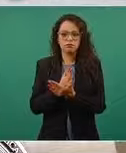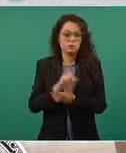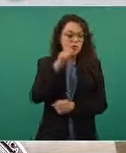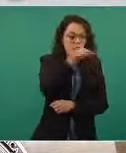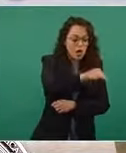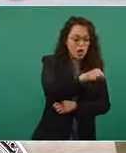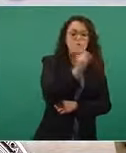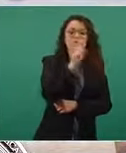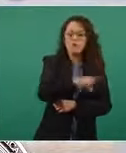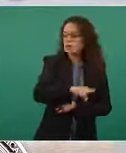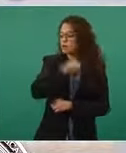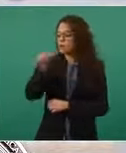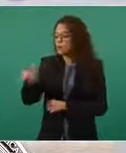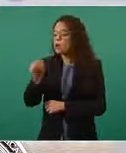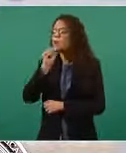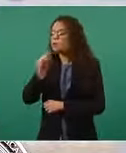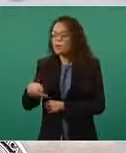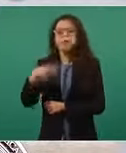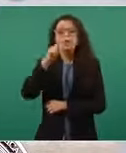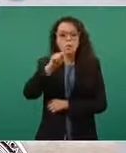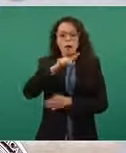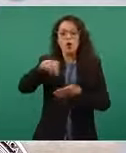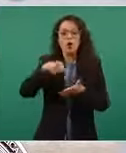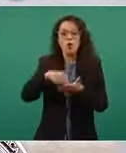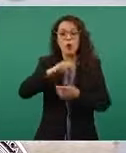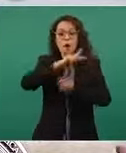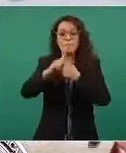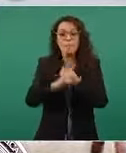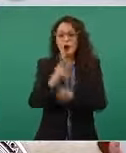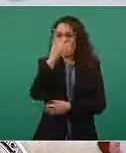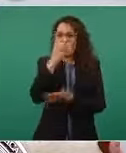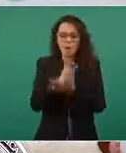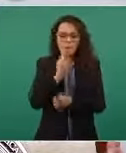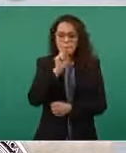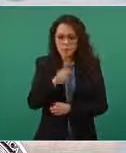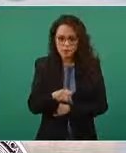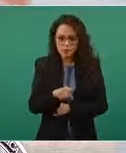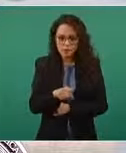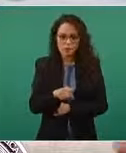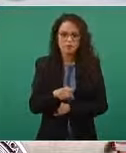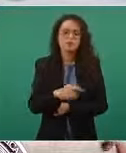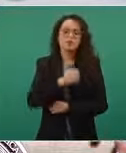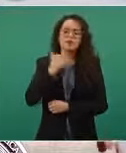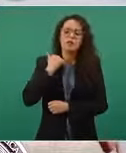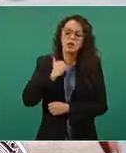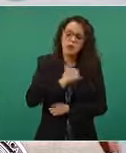otro rincón del país. En México, en Estados Unidos, en Brasil, en Canadá, en la